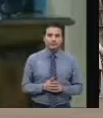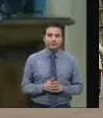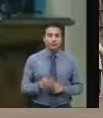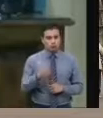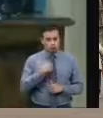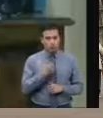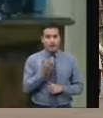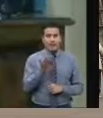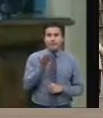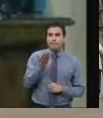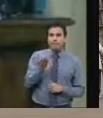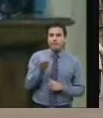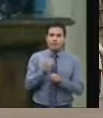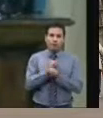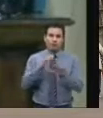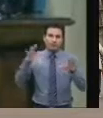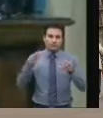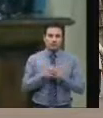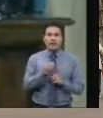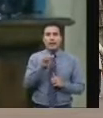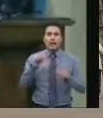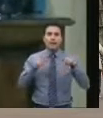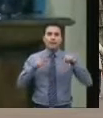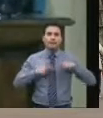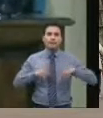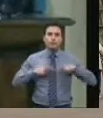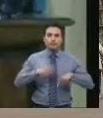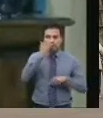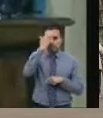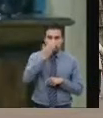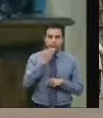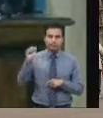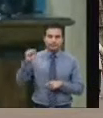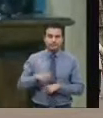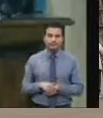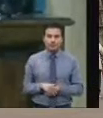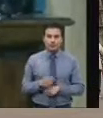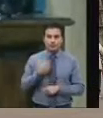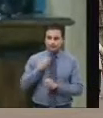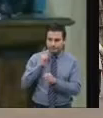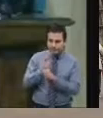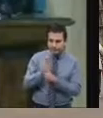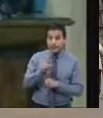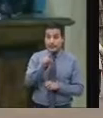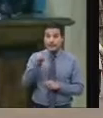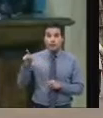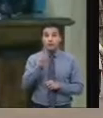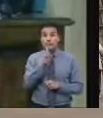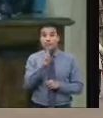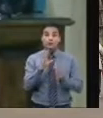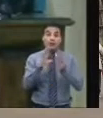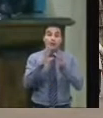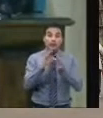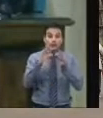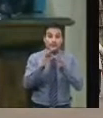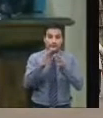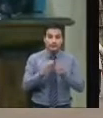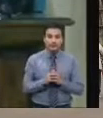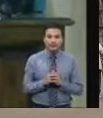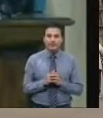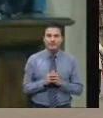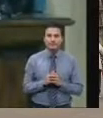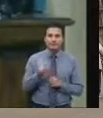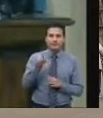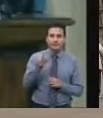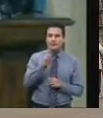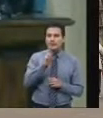información formulados a algunas figuras públicas involucradas, se advierte que al momento de elaborar sus respuestas, las y los ciudadanos requeridos hicieron